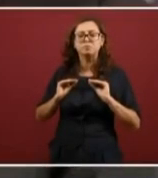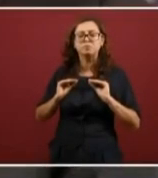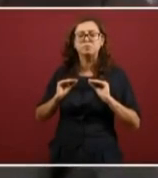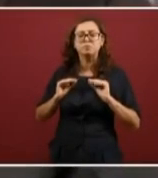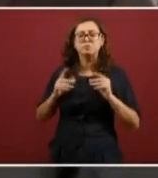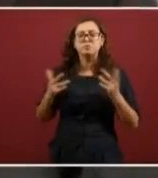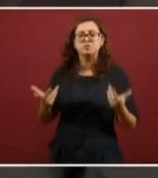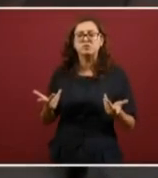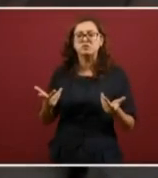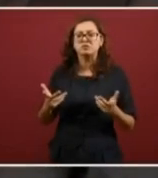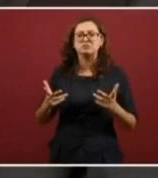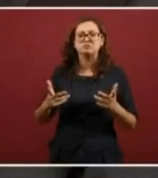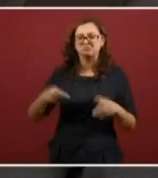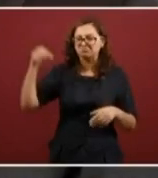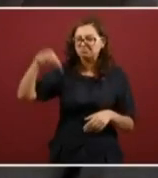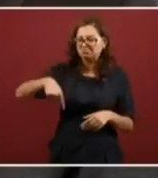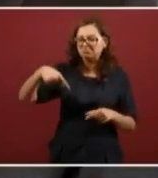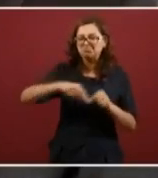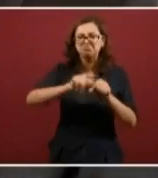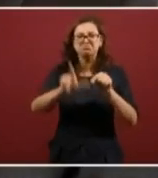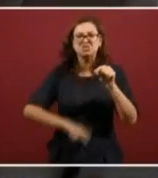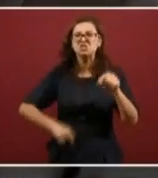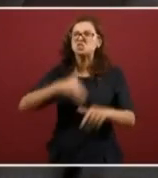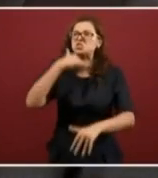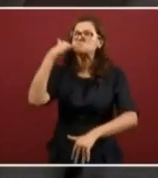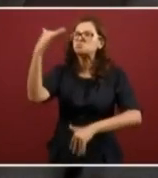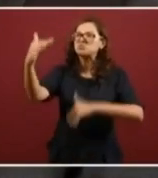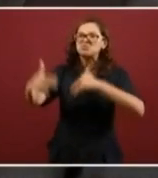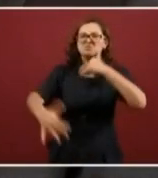imponía la corrupción en México.